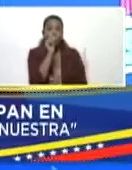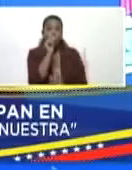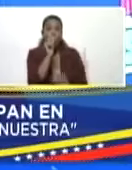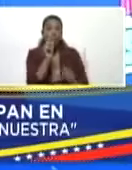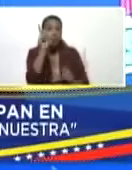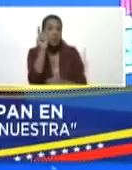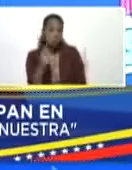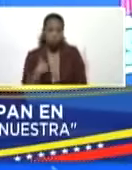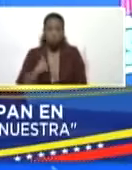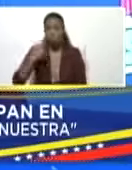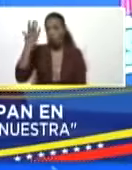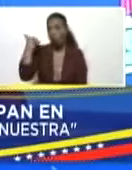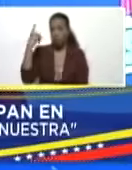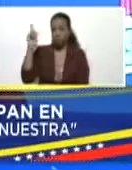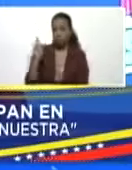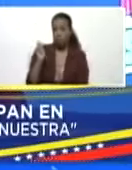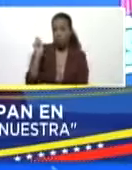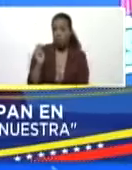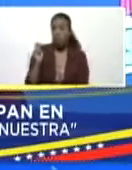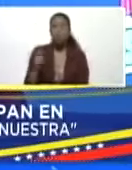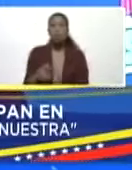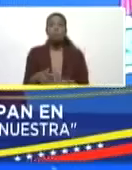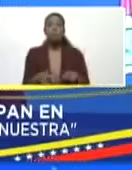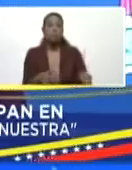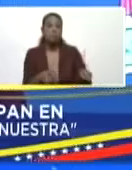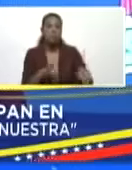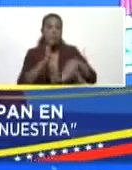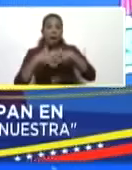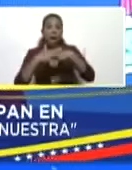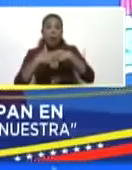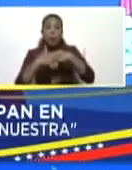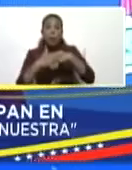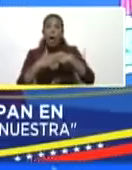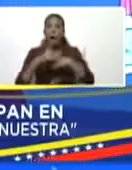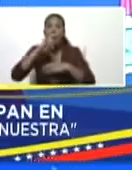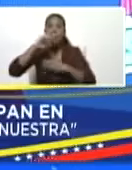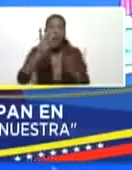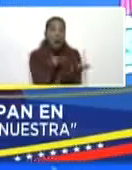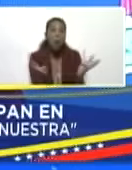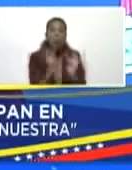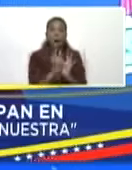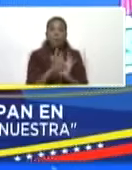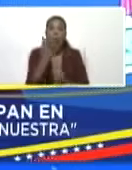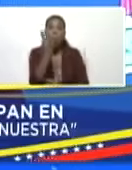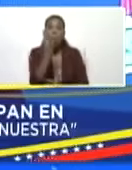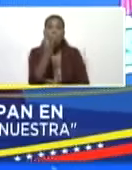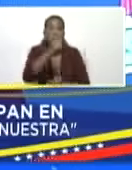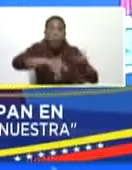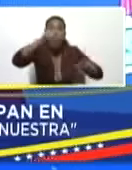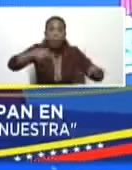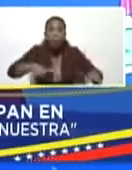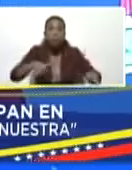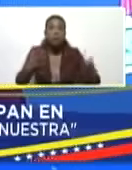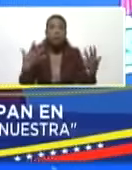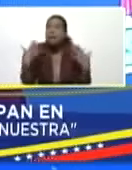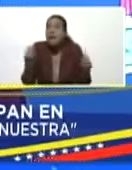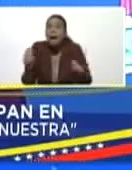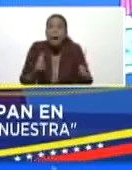diputado, y me llamó. Nicolás, me tienen rodeada aquí cuatro cabilleros. ¿Qué